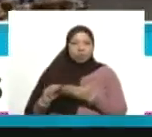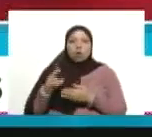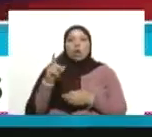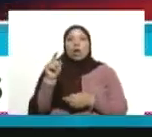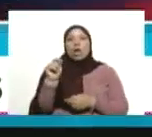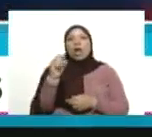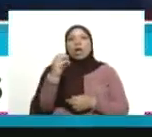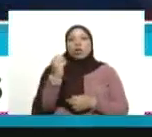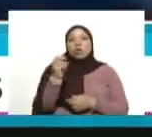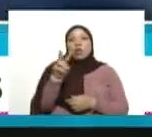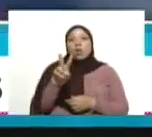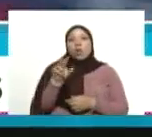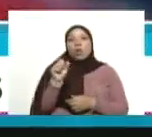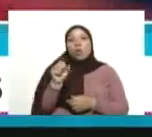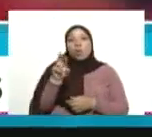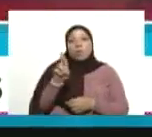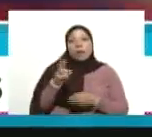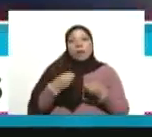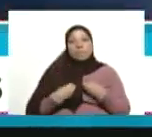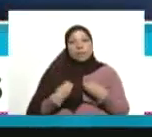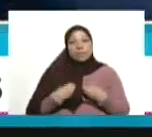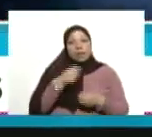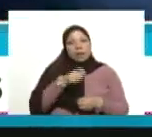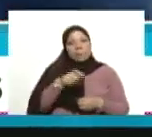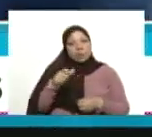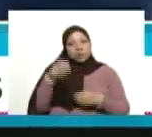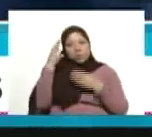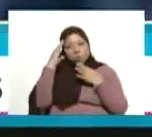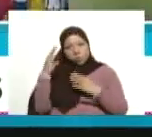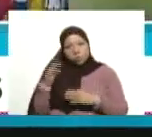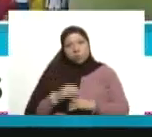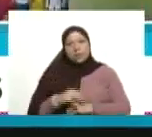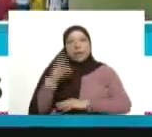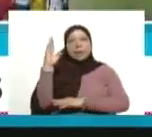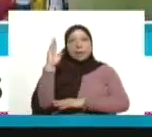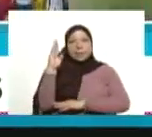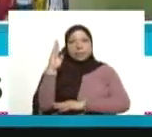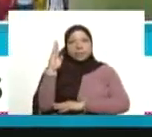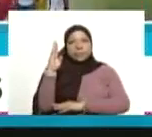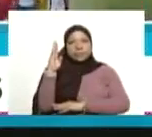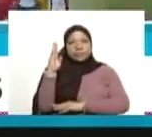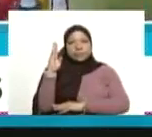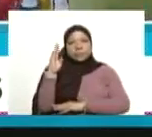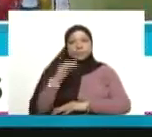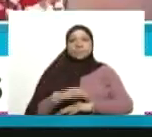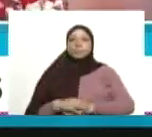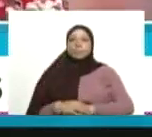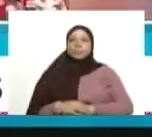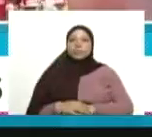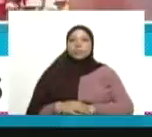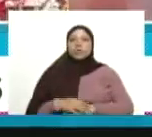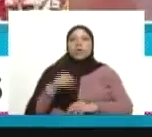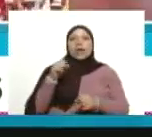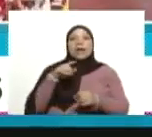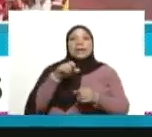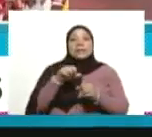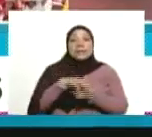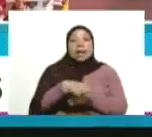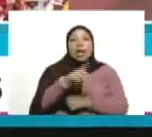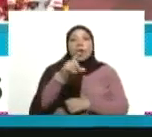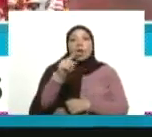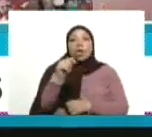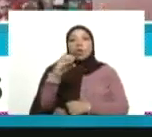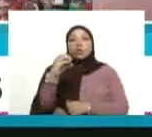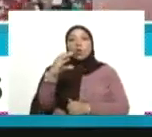de Tovar, mi saludo, en Lara, en Humocaro Alto, el Tocuyo, también